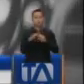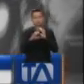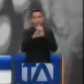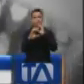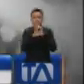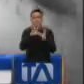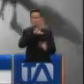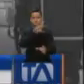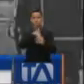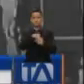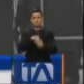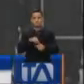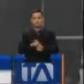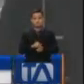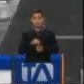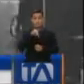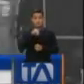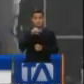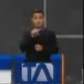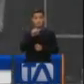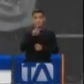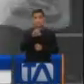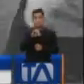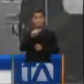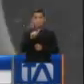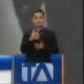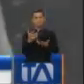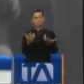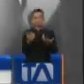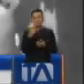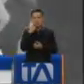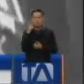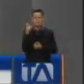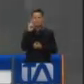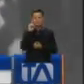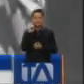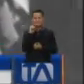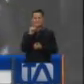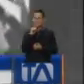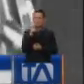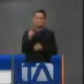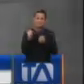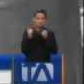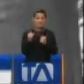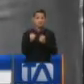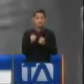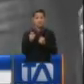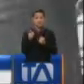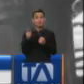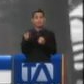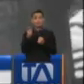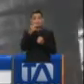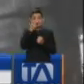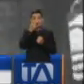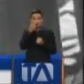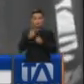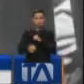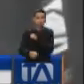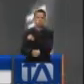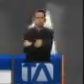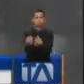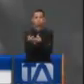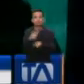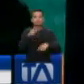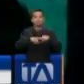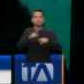transporte público. María se convirtió en la víctima de un depravado sexual que le mostró sus partes íntimas mientras viajaba en el trole